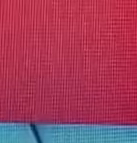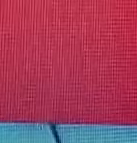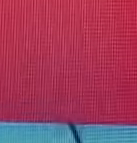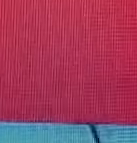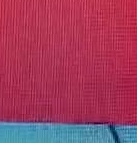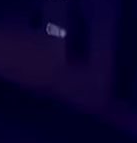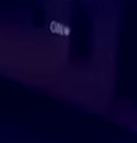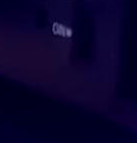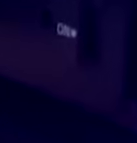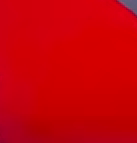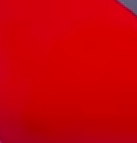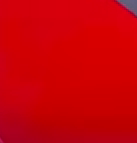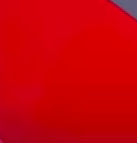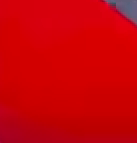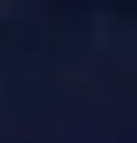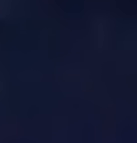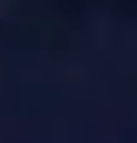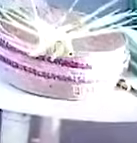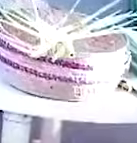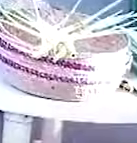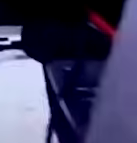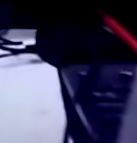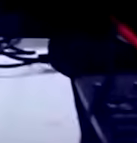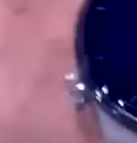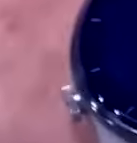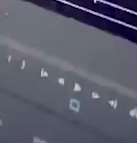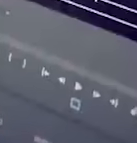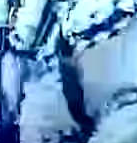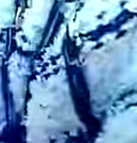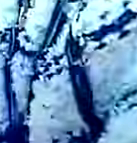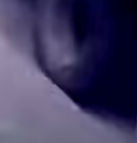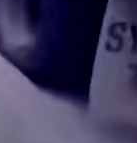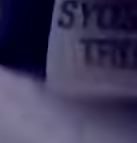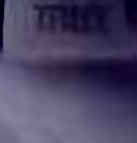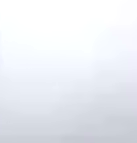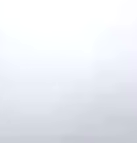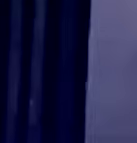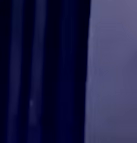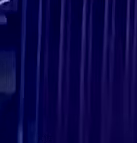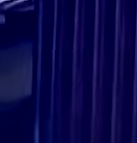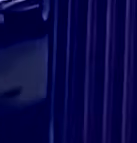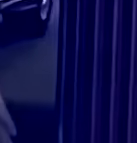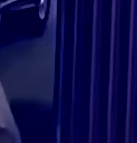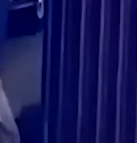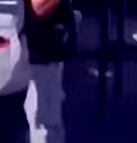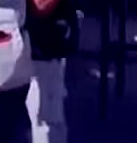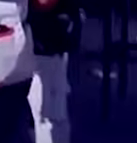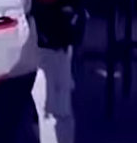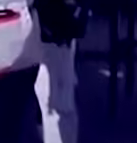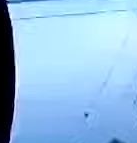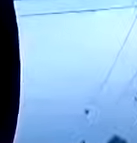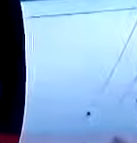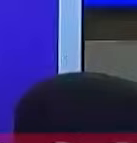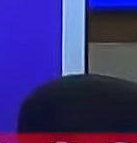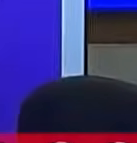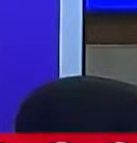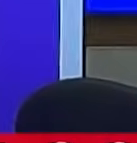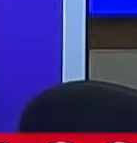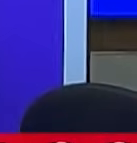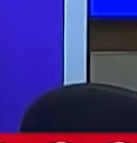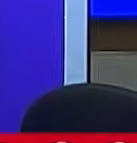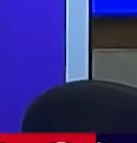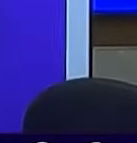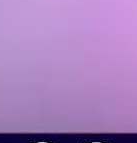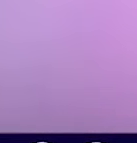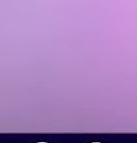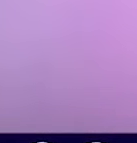Vania Borja, junto a todos nuestros equipos, estarán desplegados en todo el país y te mantendremos informado en nuestras tres ediciones.